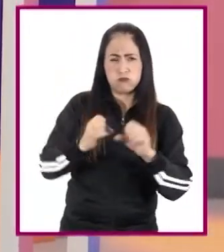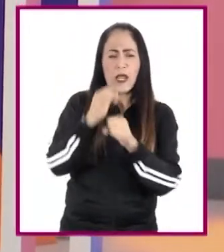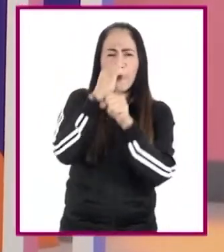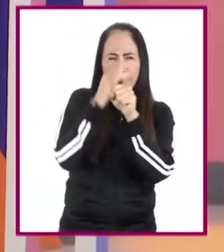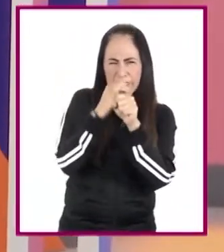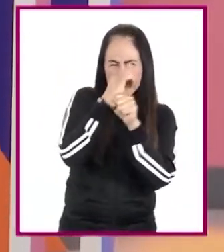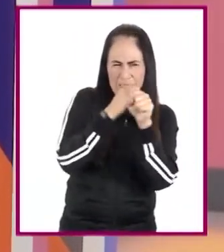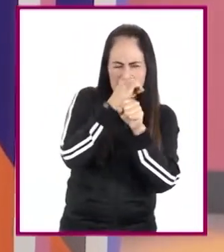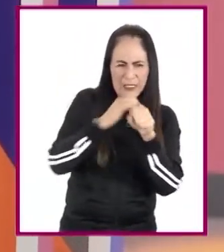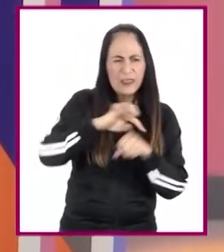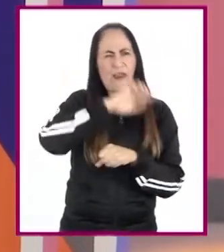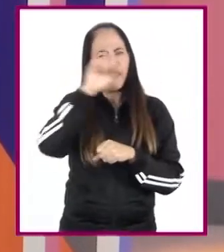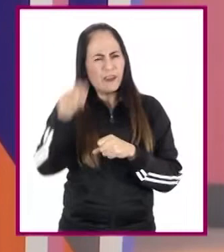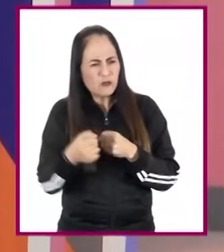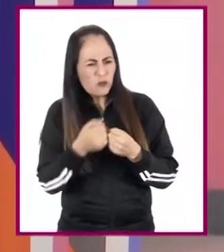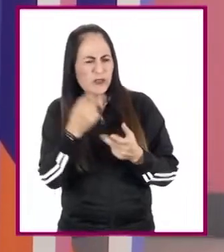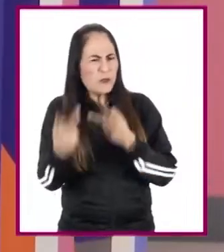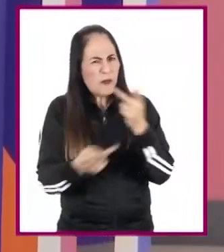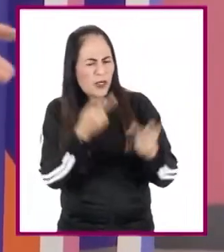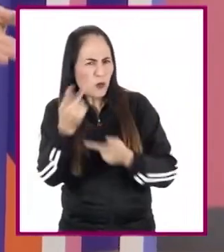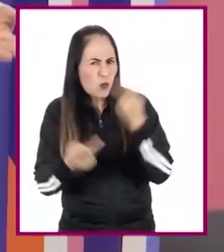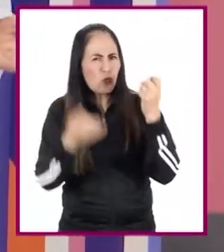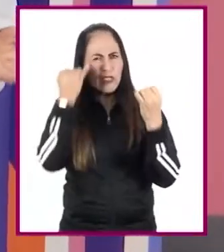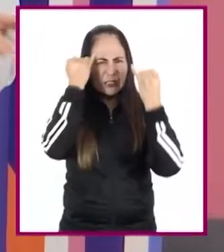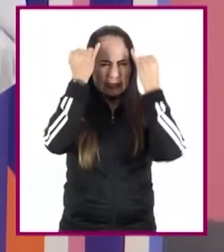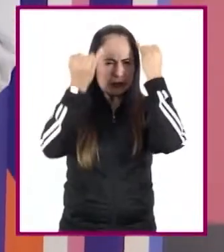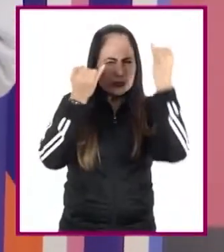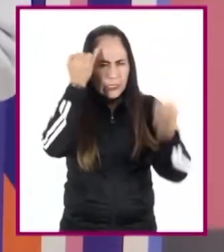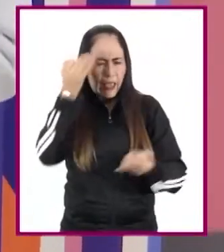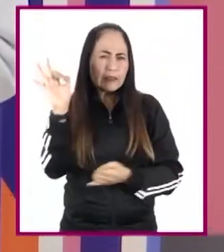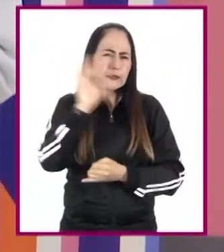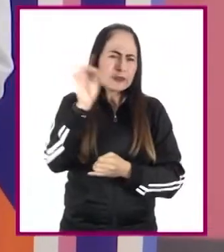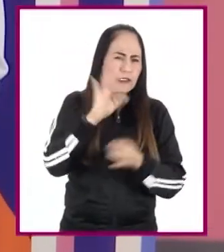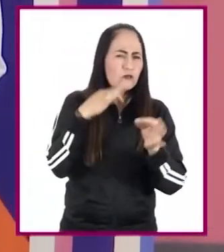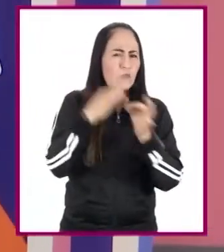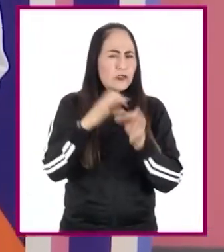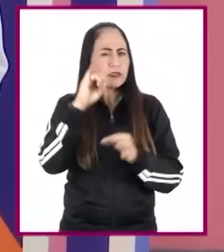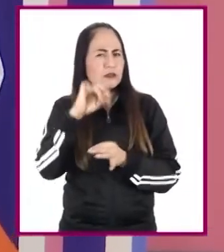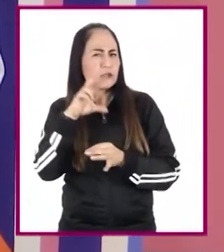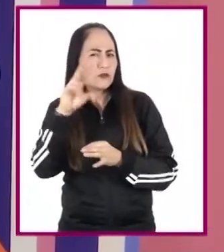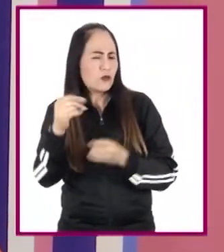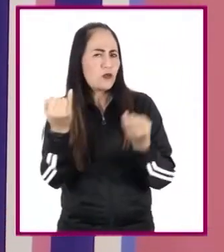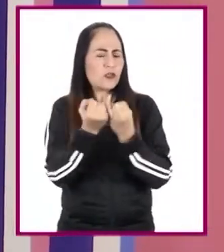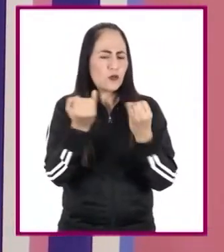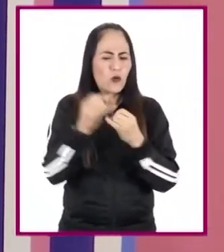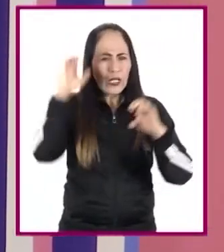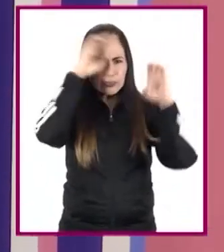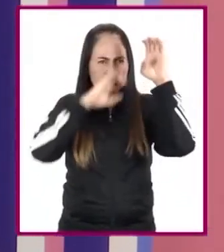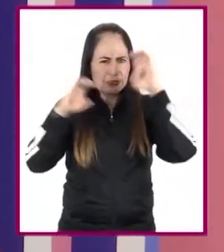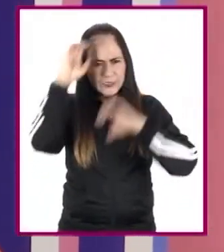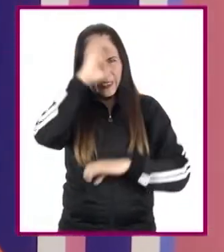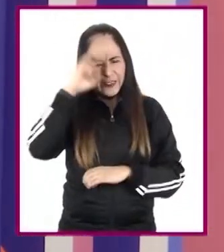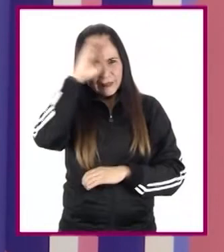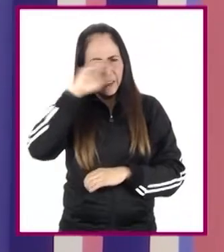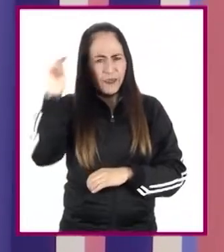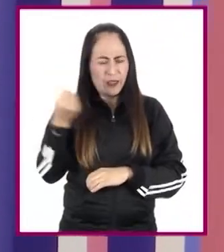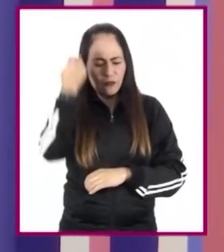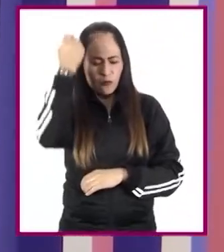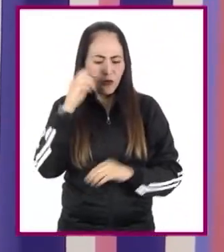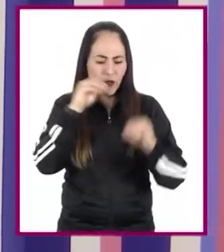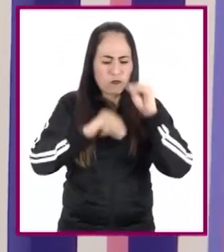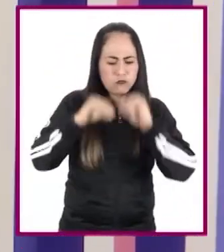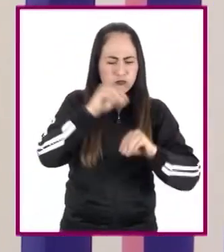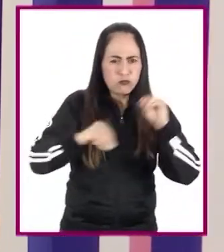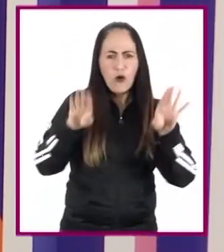de preguntas e hipótesis, el desarrollo de actitudes y valores que permitan apreciar los aportes de la ciencia y la tecnología en el mejoramiento